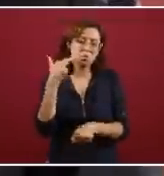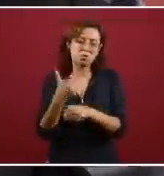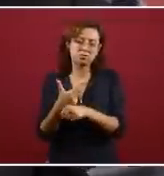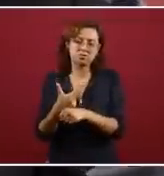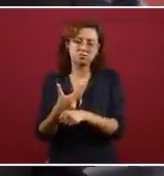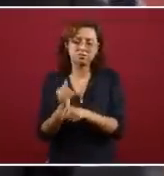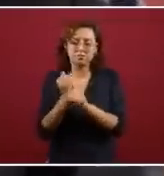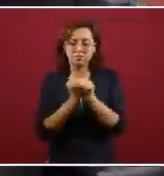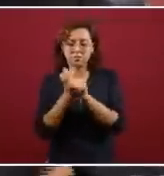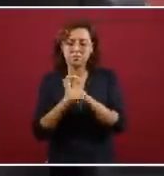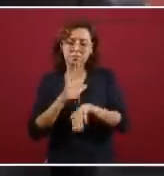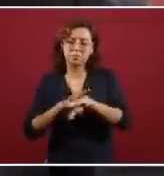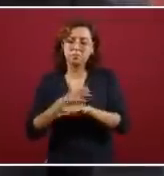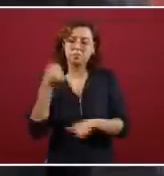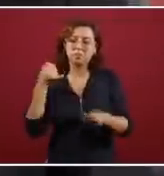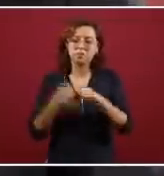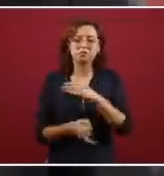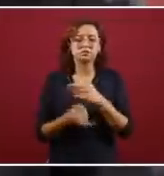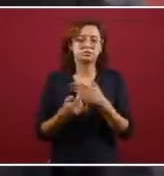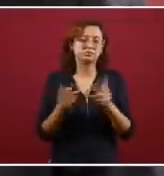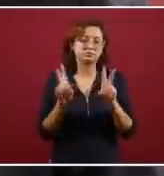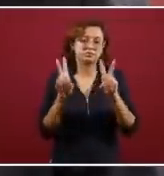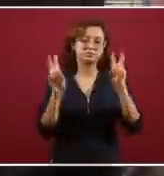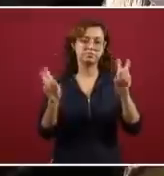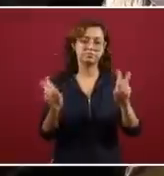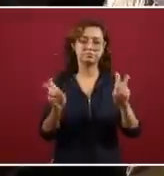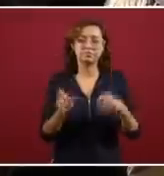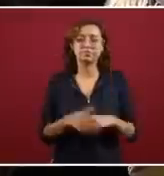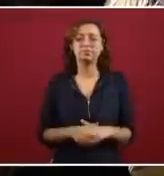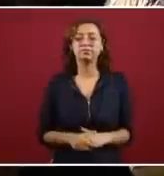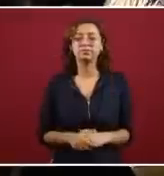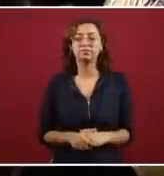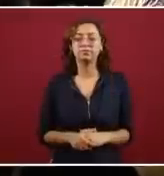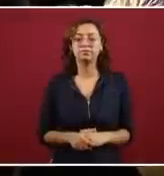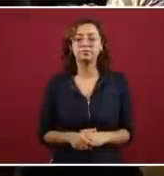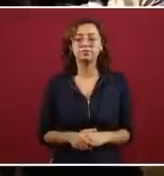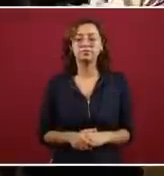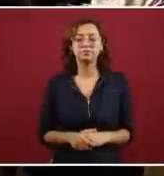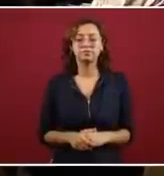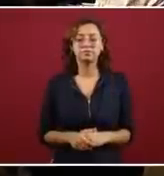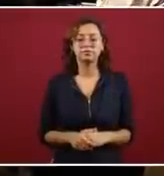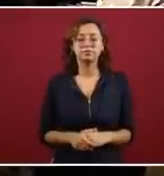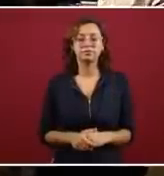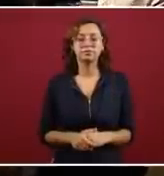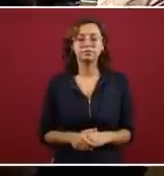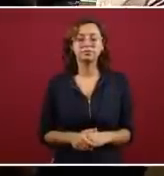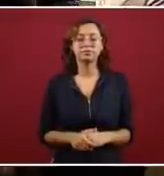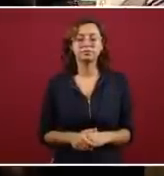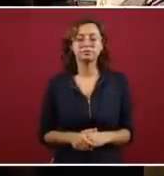hacer una investigación sobre este asunto. Nosotros no